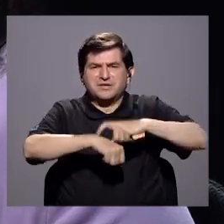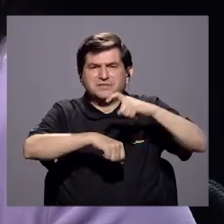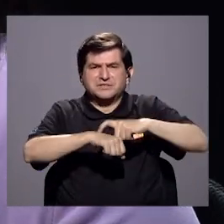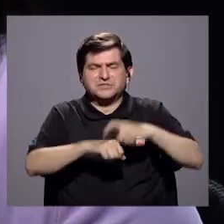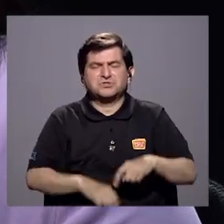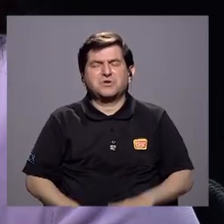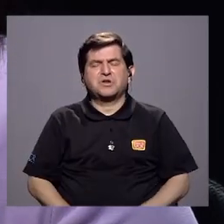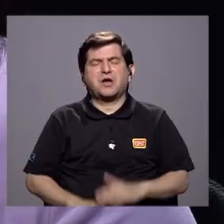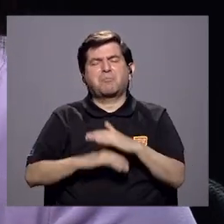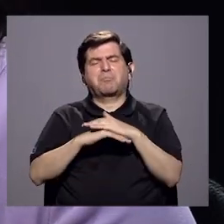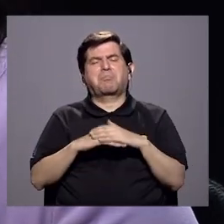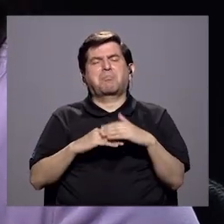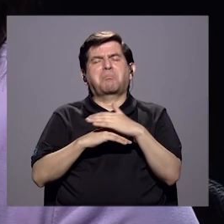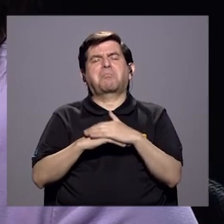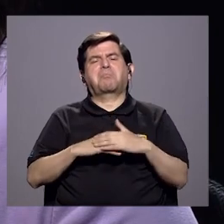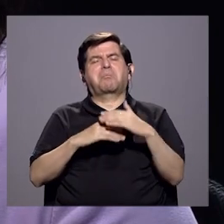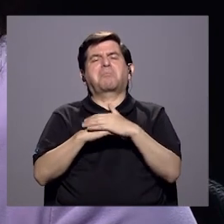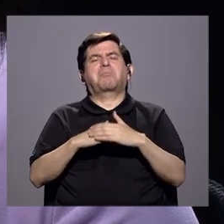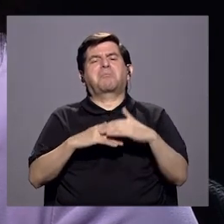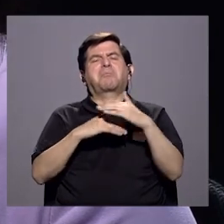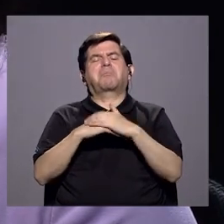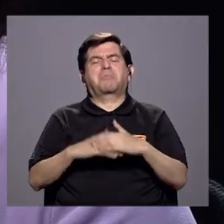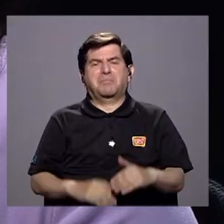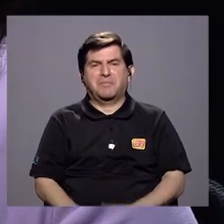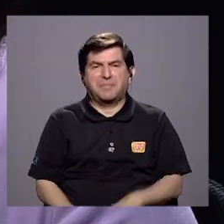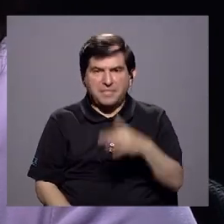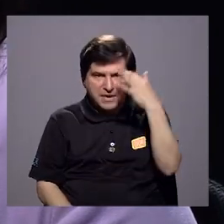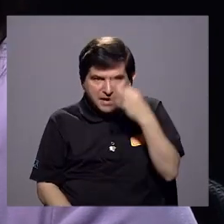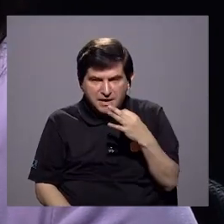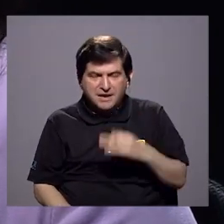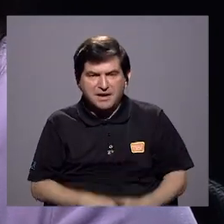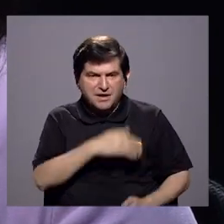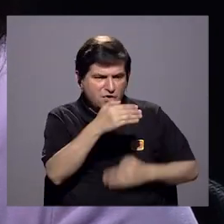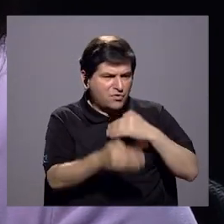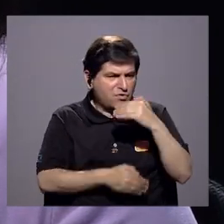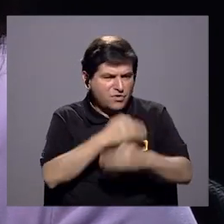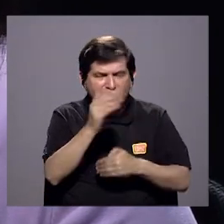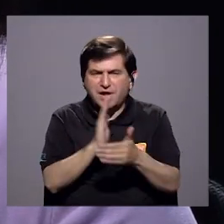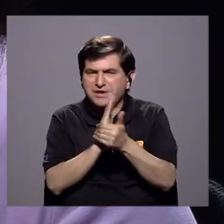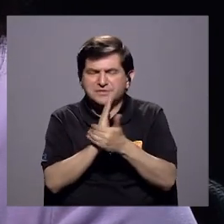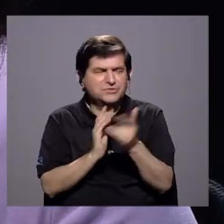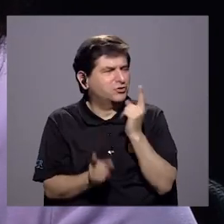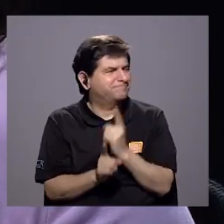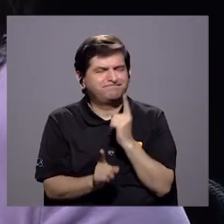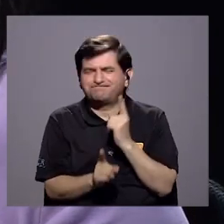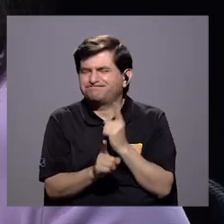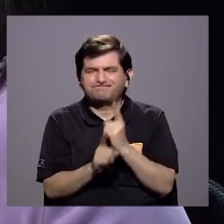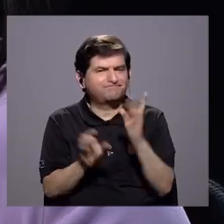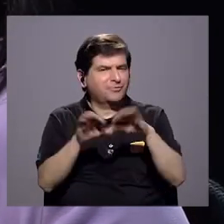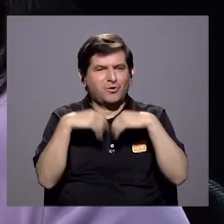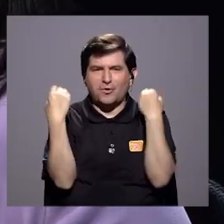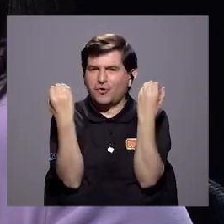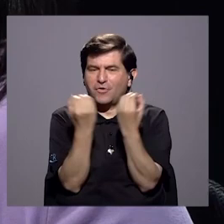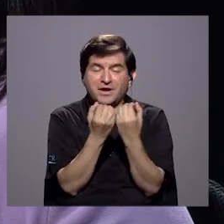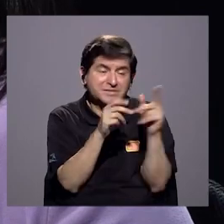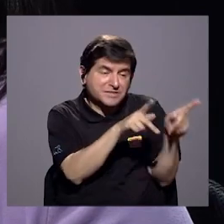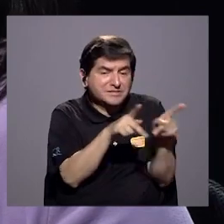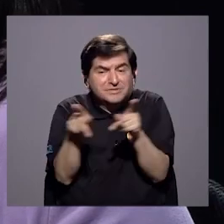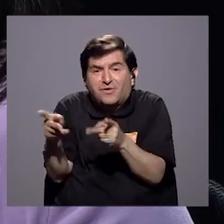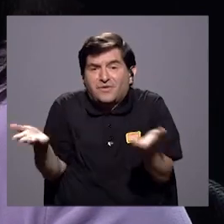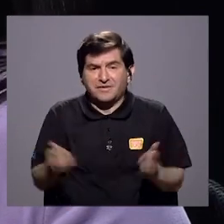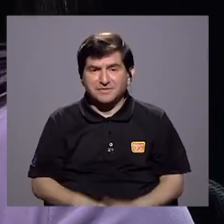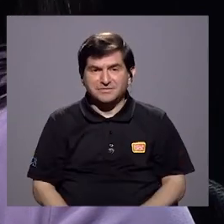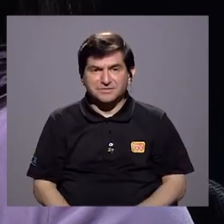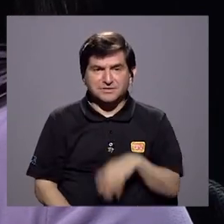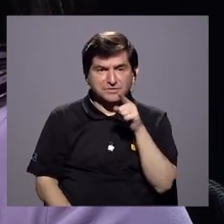etapa de confort, que también creo que no, la gestión del talento no se había hecho adecuadamente. Las organizaciones son gente.